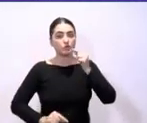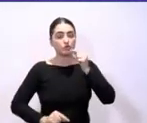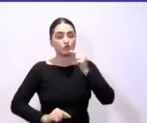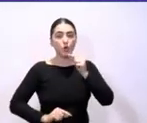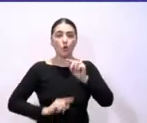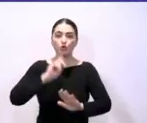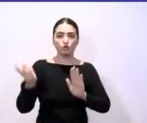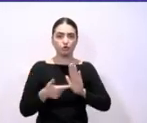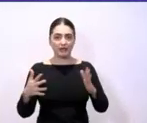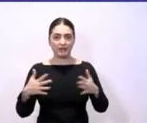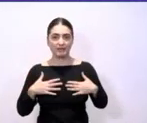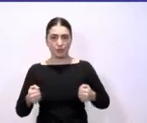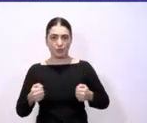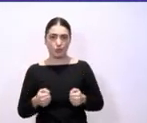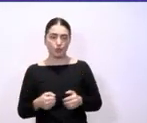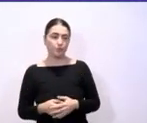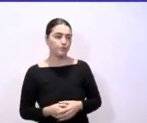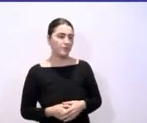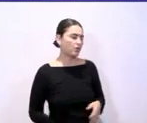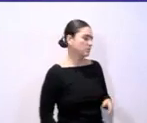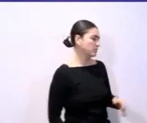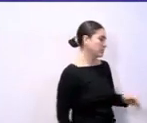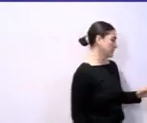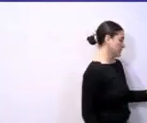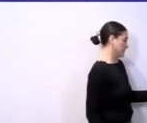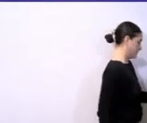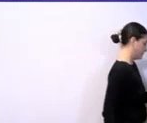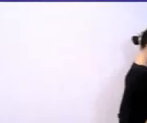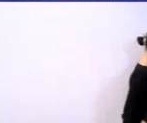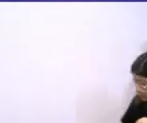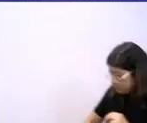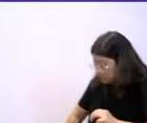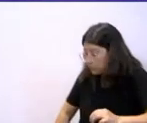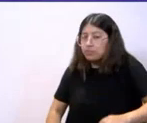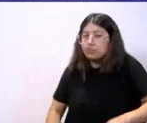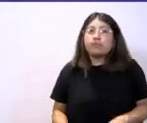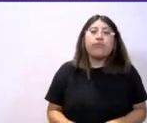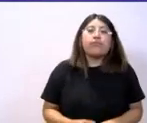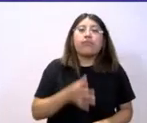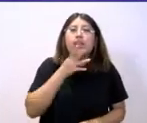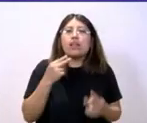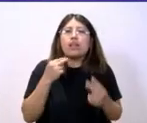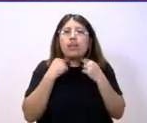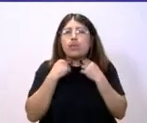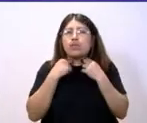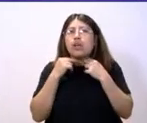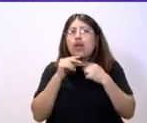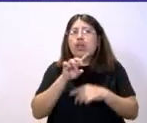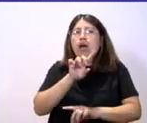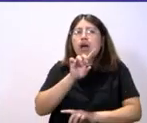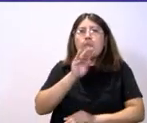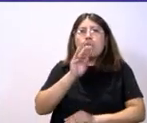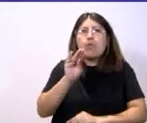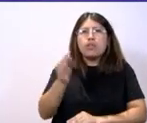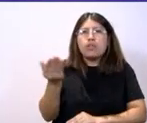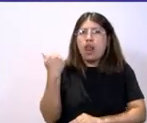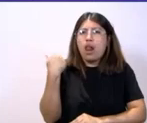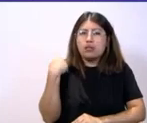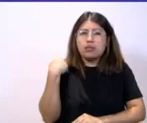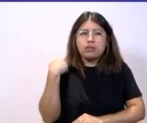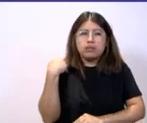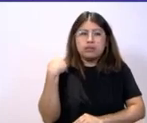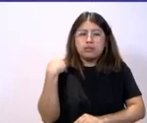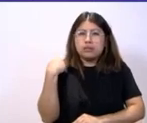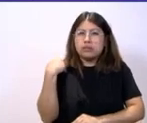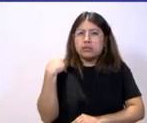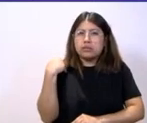En ese sentido, no le voy a pedir que me escuche a mí. ¿Escuché al diputado que le preguntaba con anterioridad? Tome